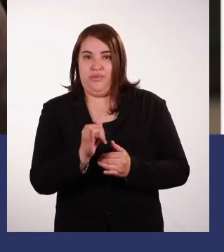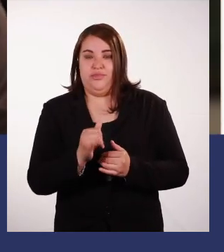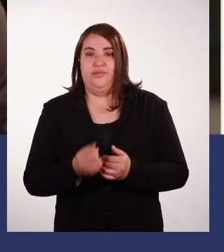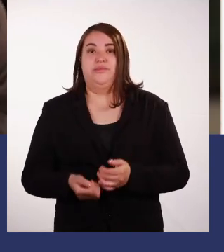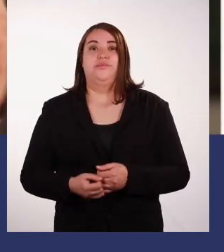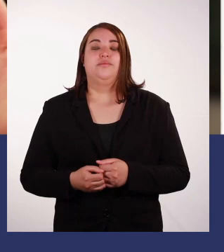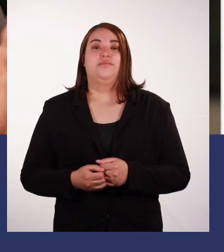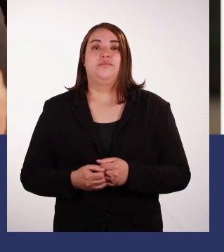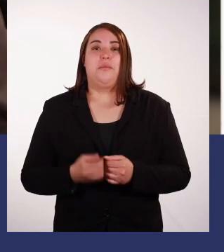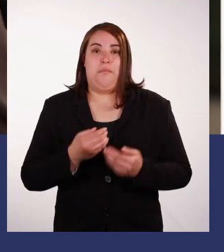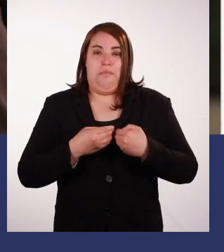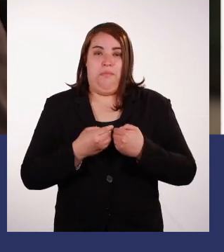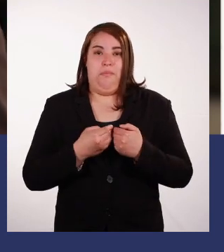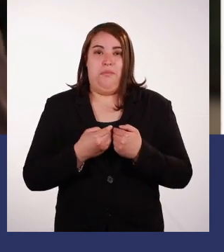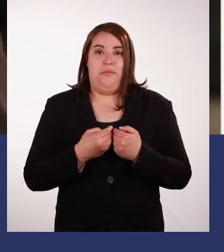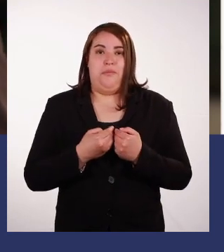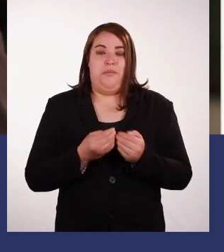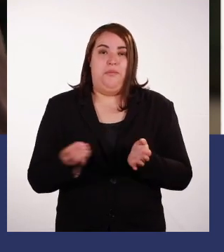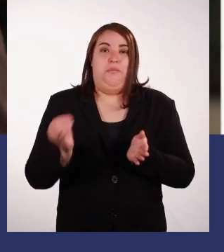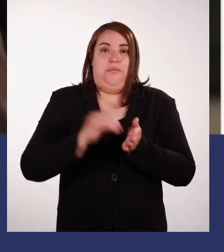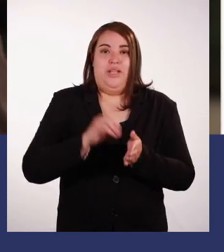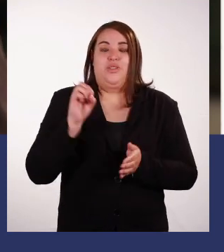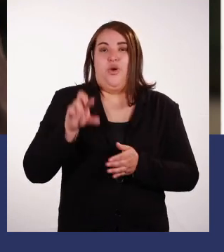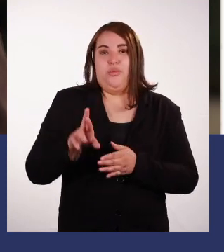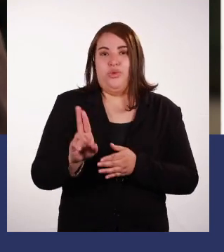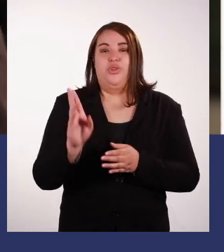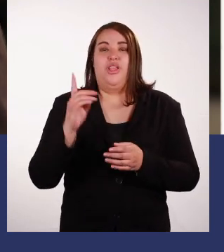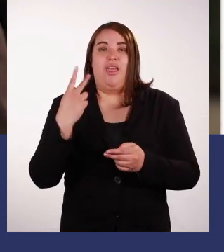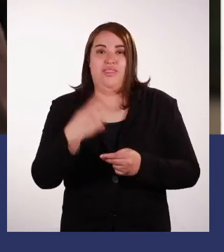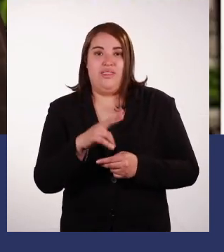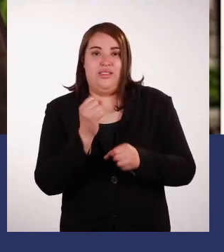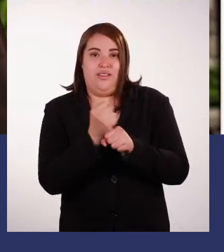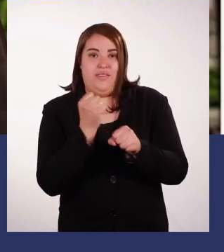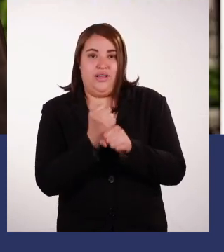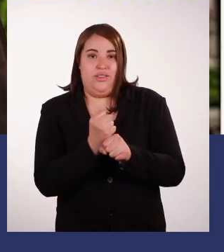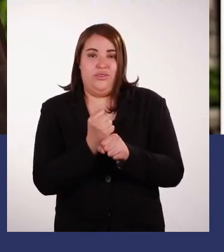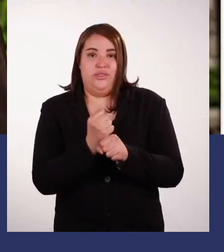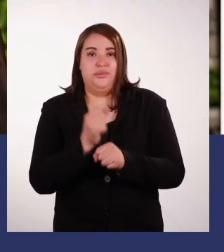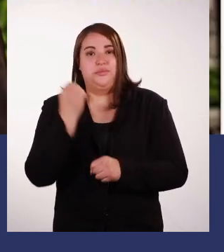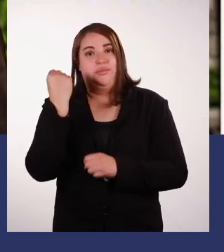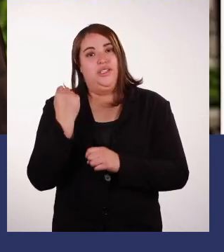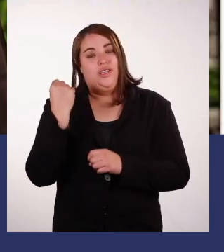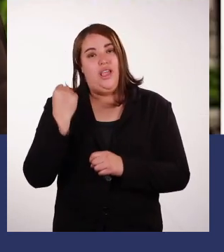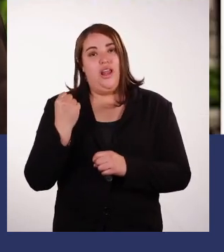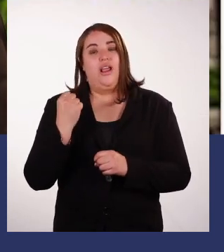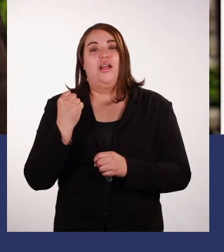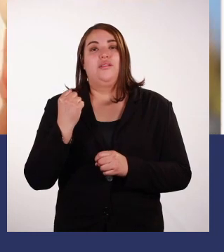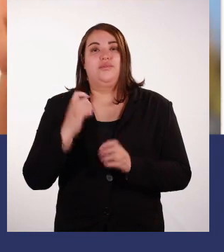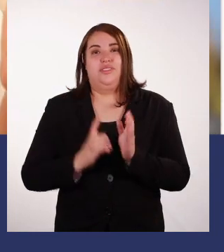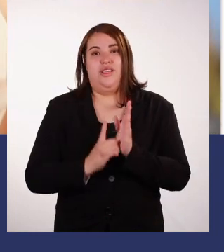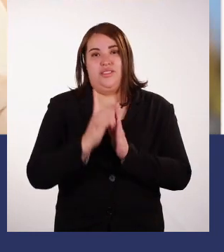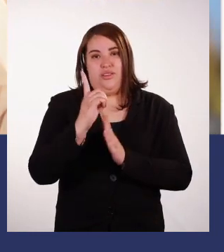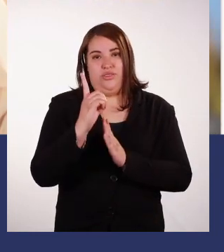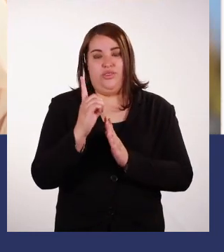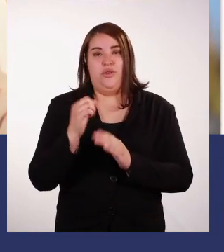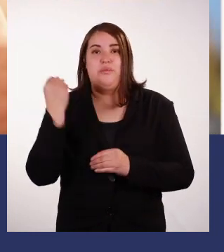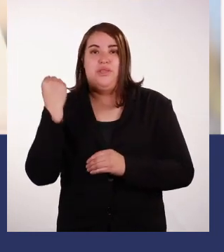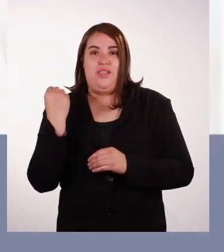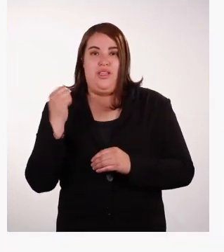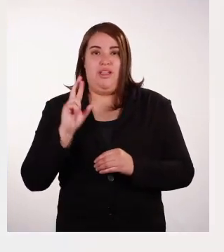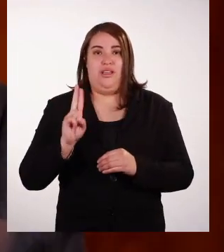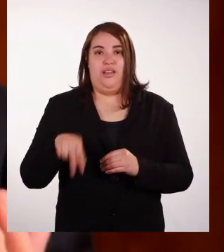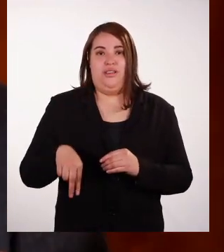Y ampliaremos las oportunidades de los trabajadores. Piñera es crecimiento. Piñera